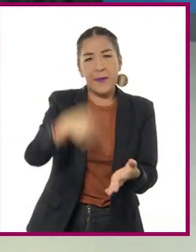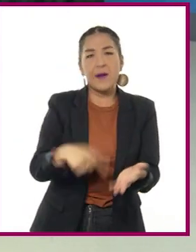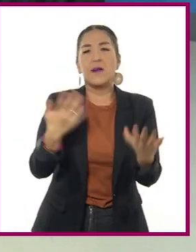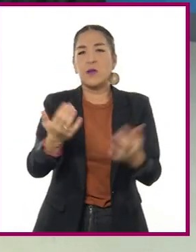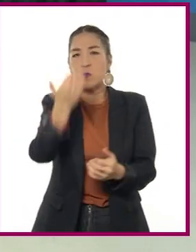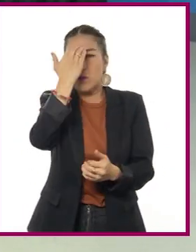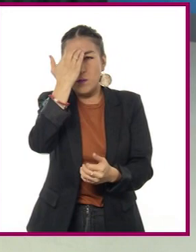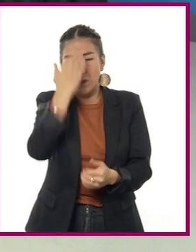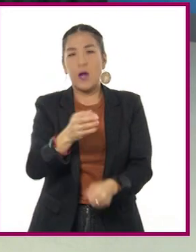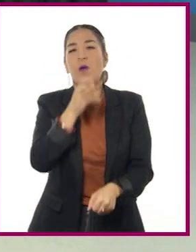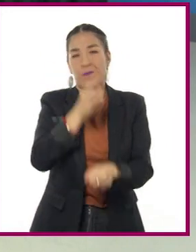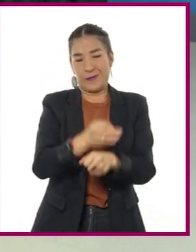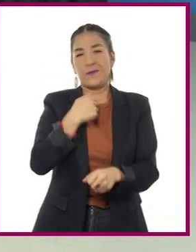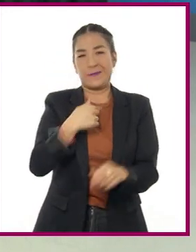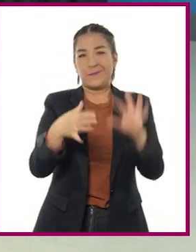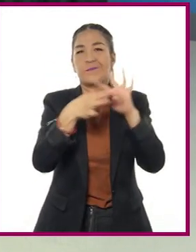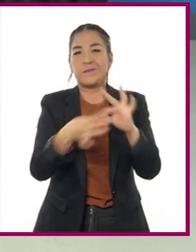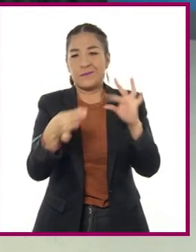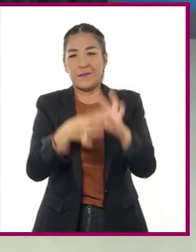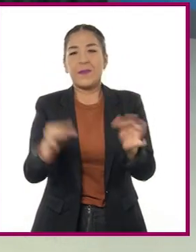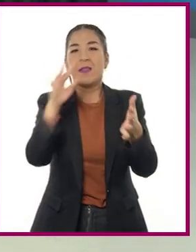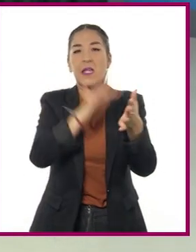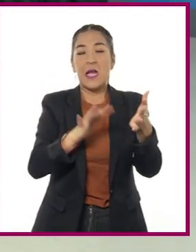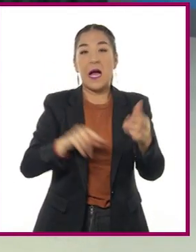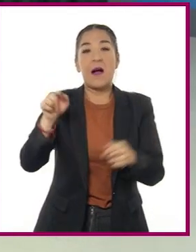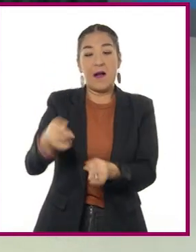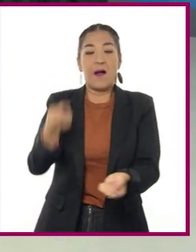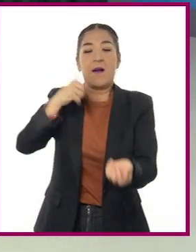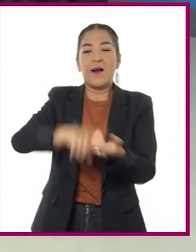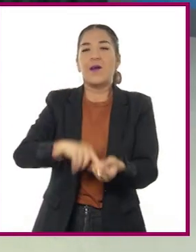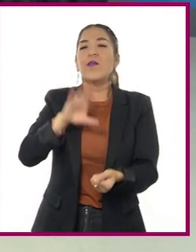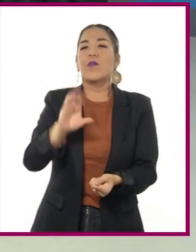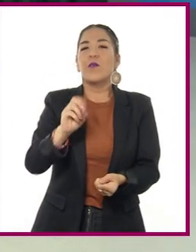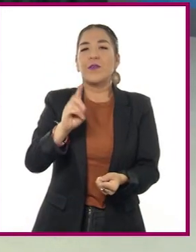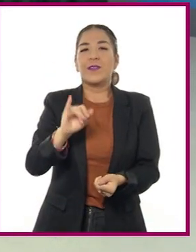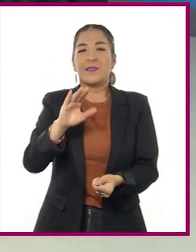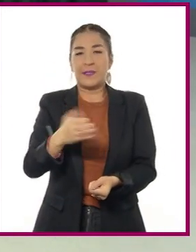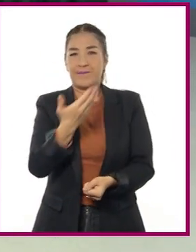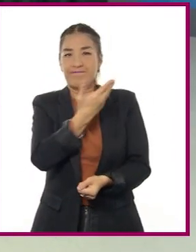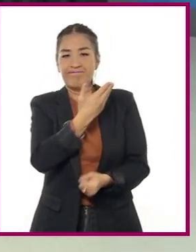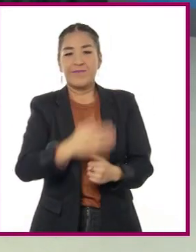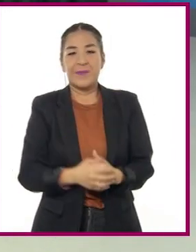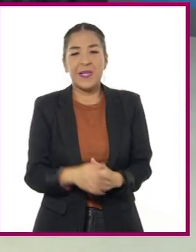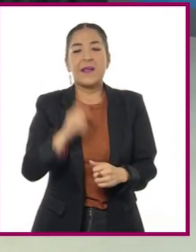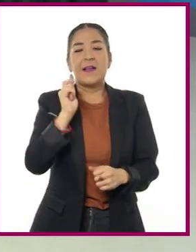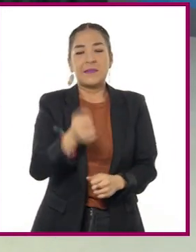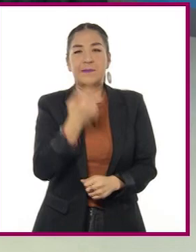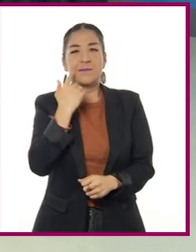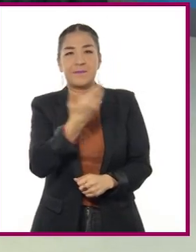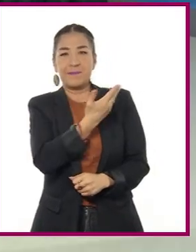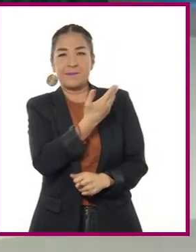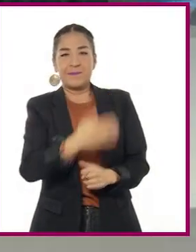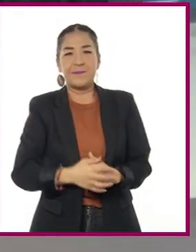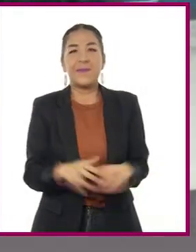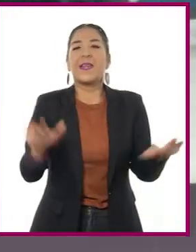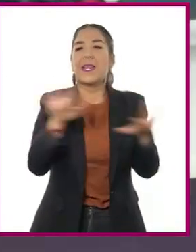leeré un texto que se encuentra en el Códice Florentino y que ha sido adaptado por Felipe Garrido.